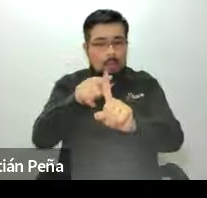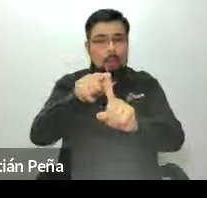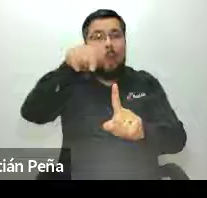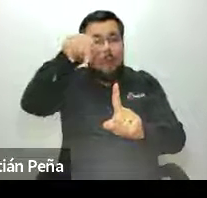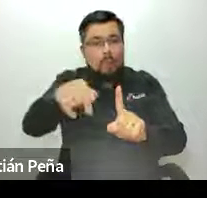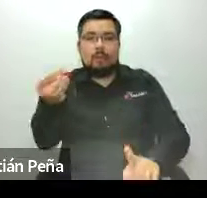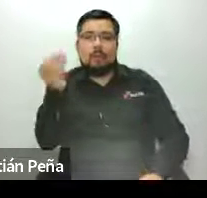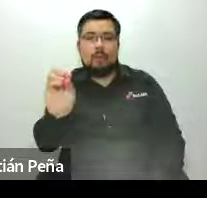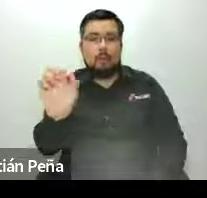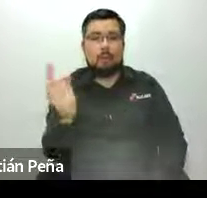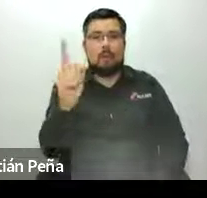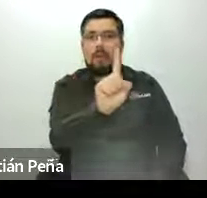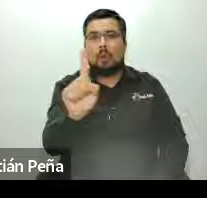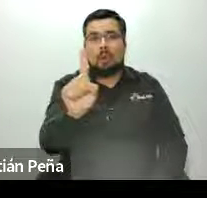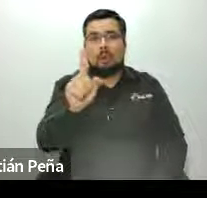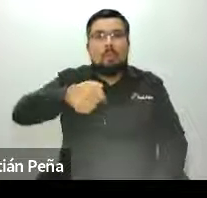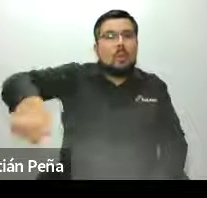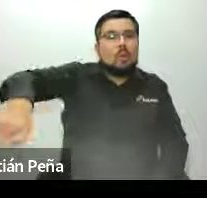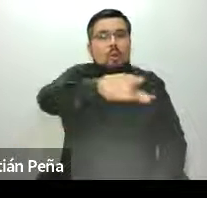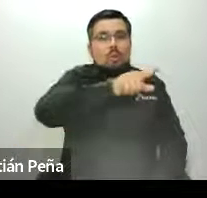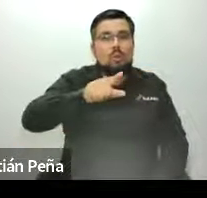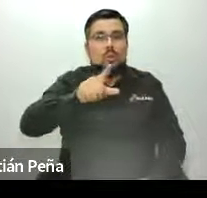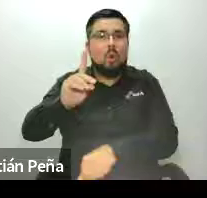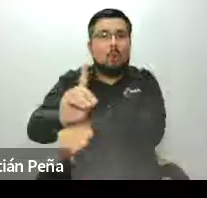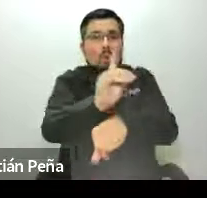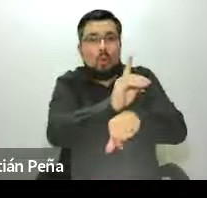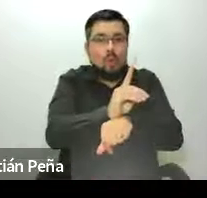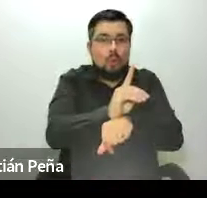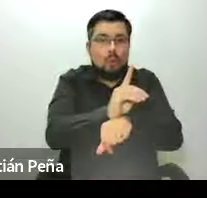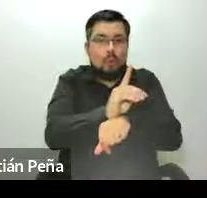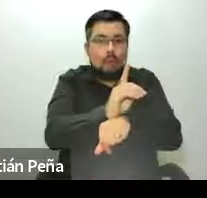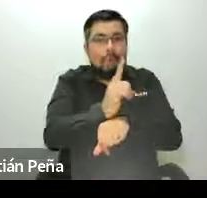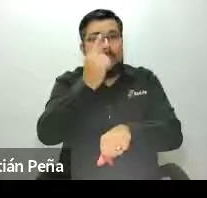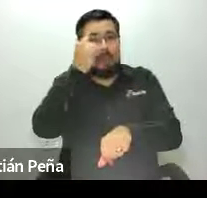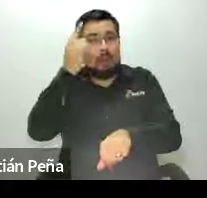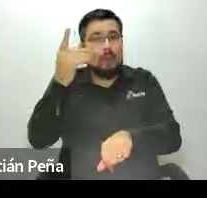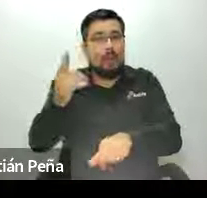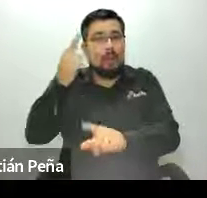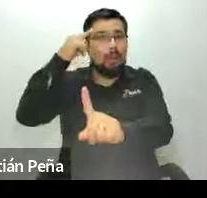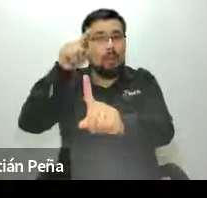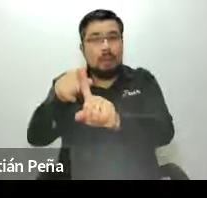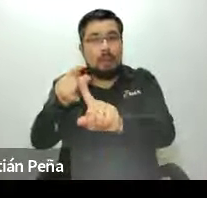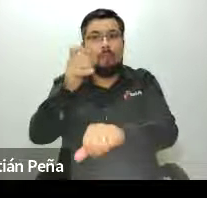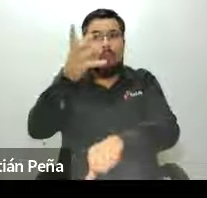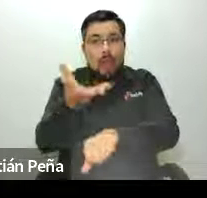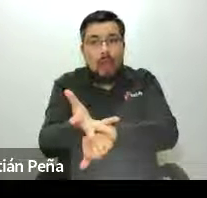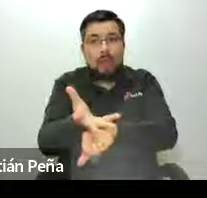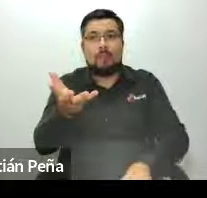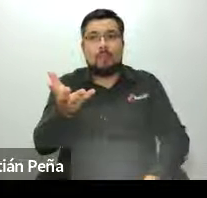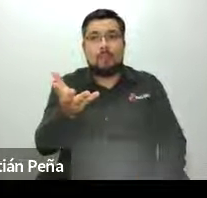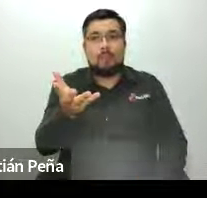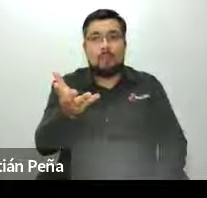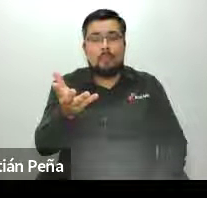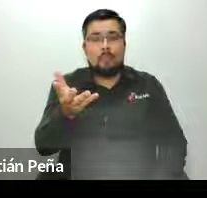como docentes tenemos que saber que ese objetivo está en las bases curriculares. La priorización curricular no nos dice, estoy hablando acá de la priorización